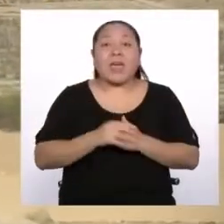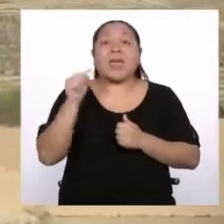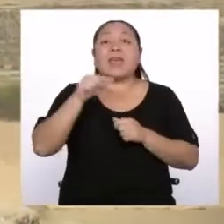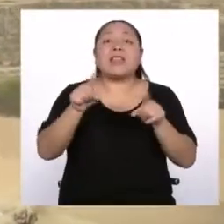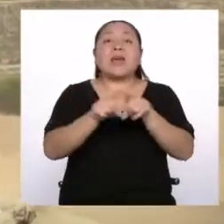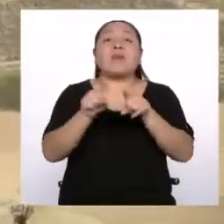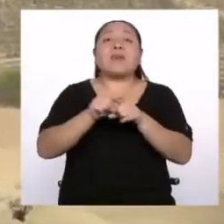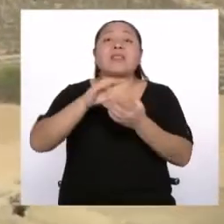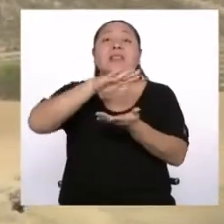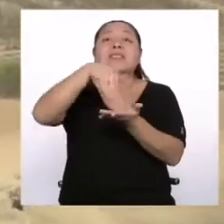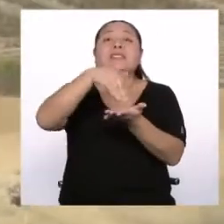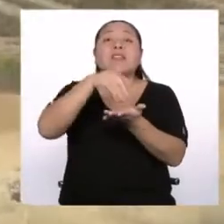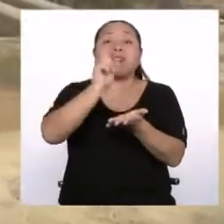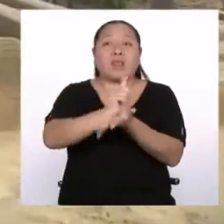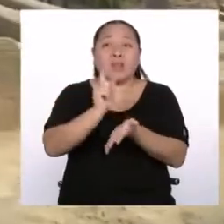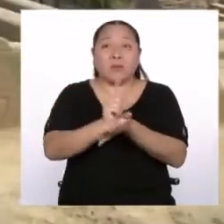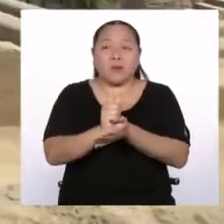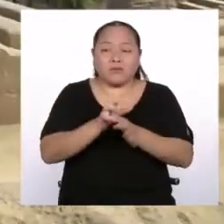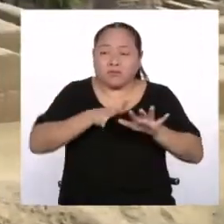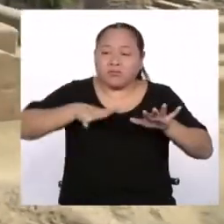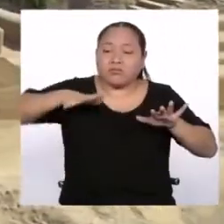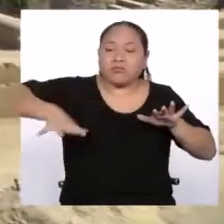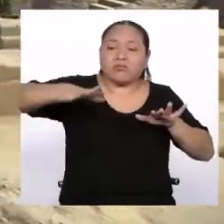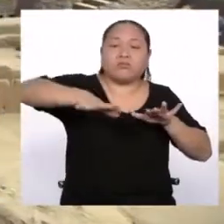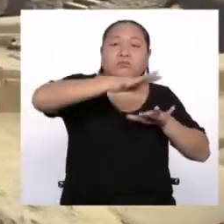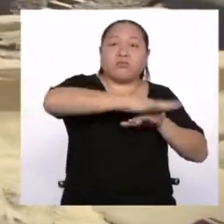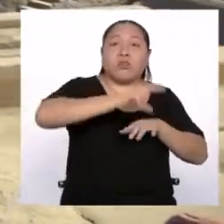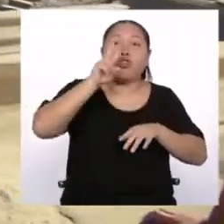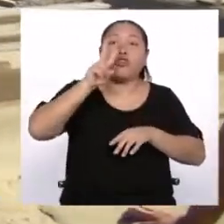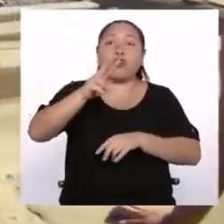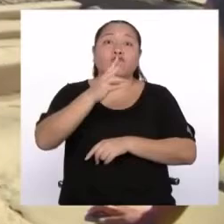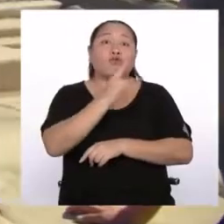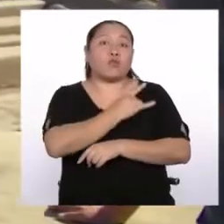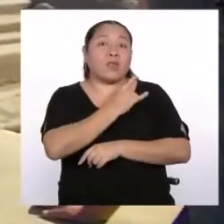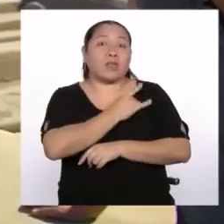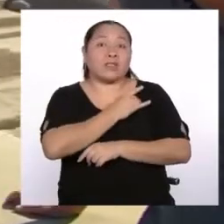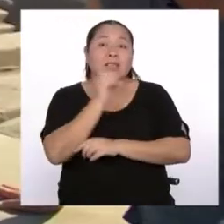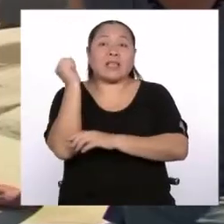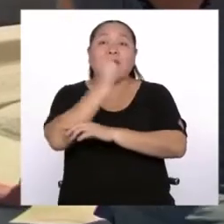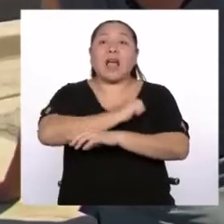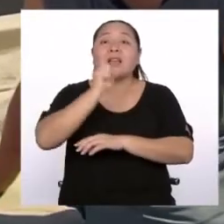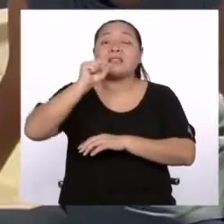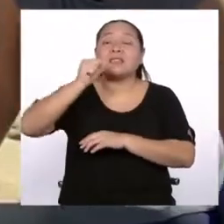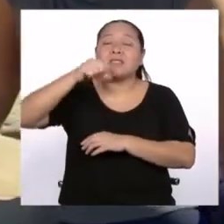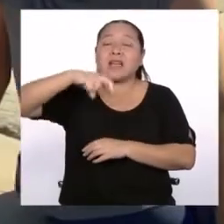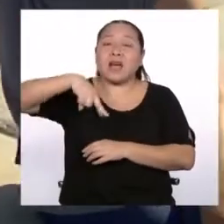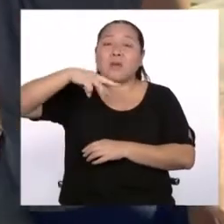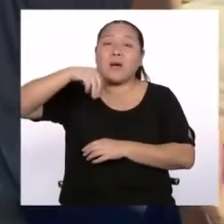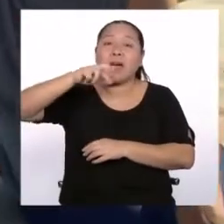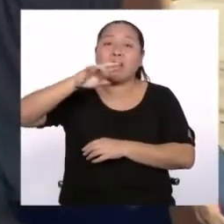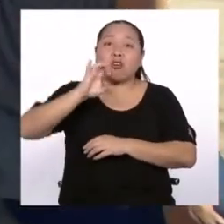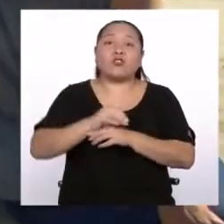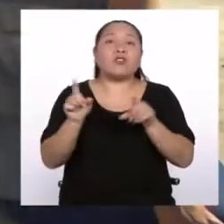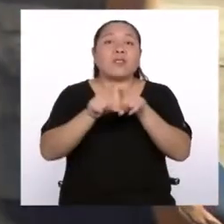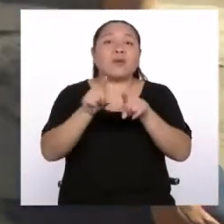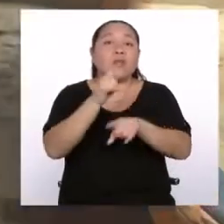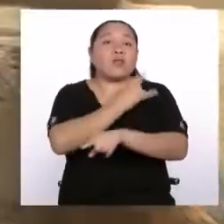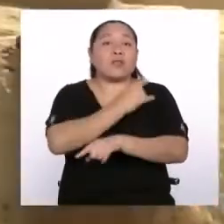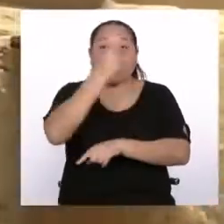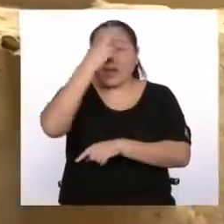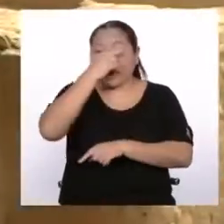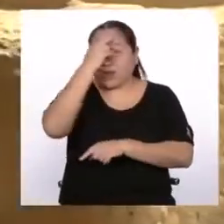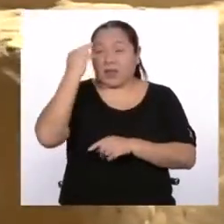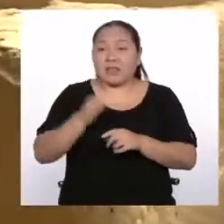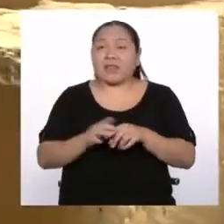extensa área comprende los campus de 2 universidades, la de San Marcos y la Católica, además del Hospital Naval y